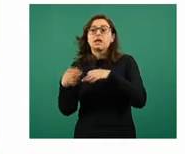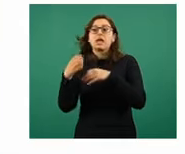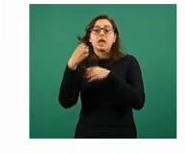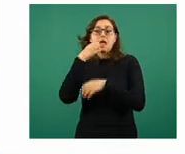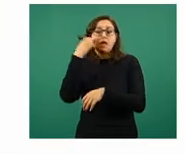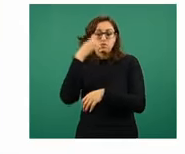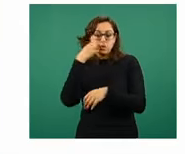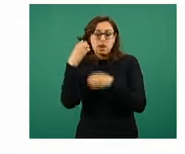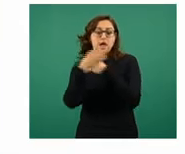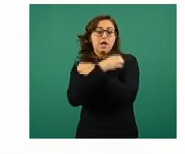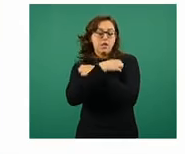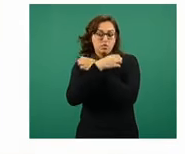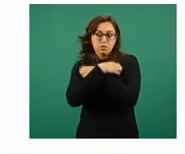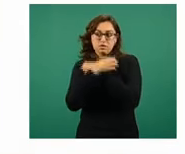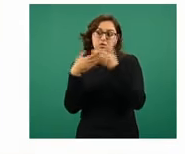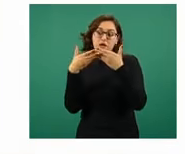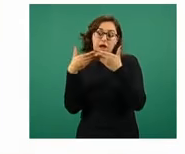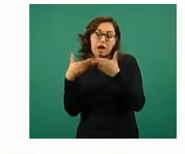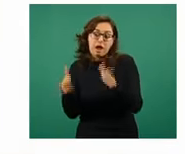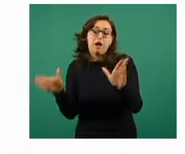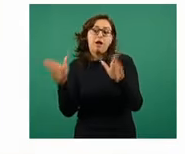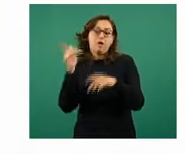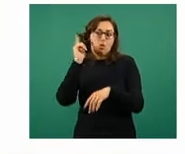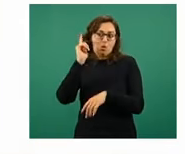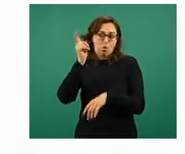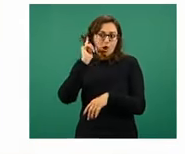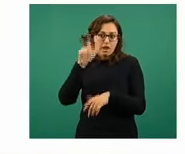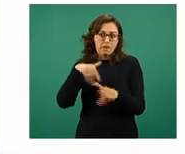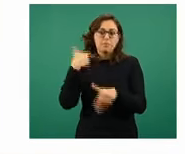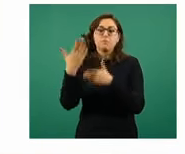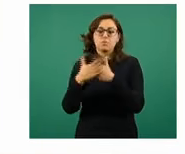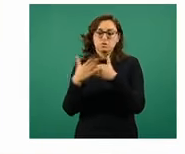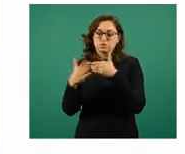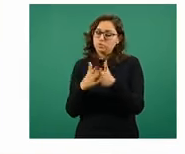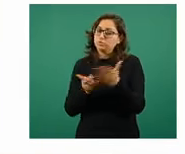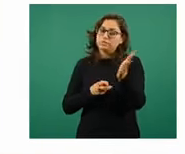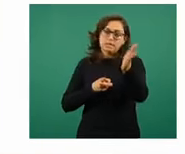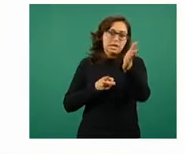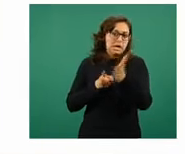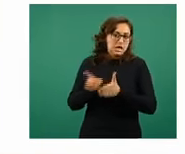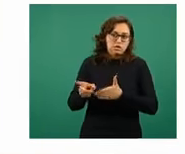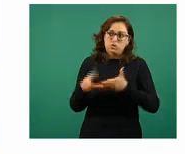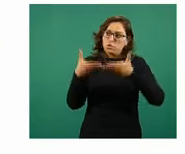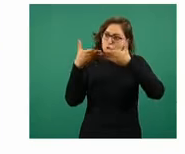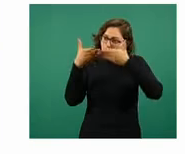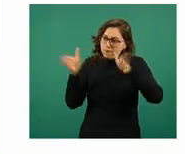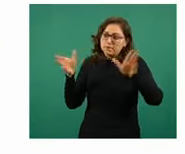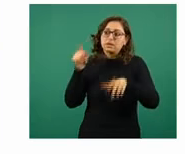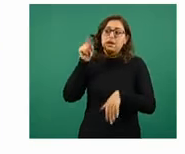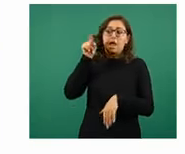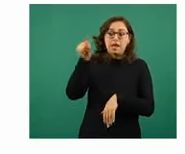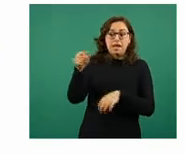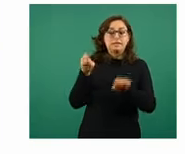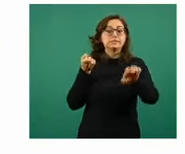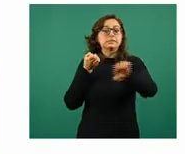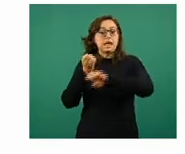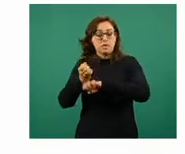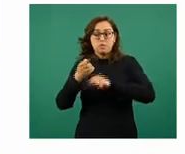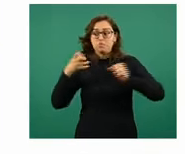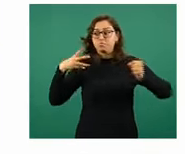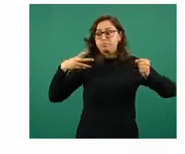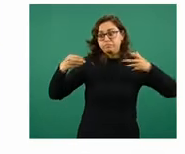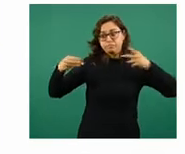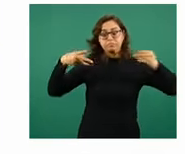oportunidad de reactivar la educación pública, el derecho a la educación pública en un estado cuya situación